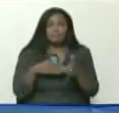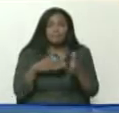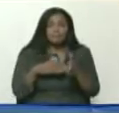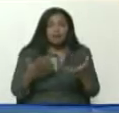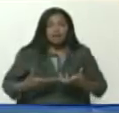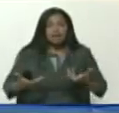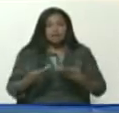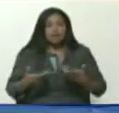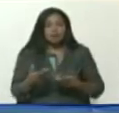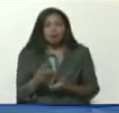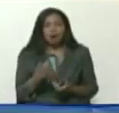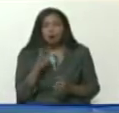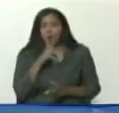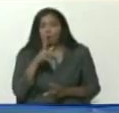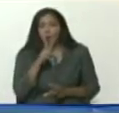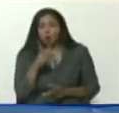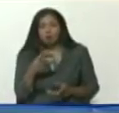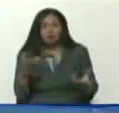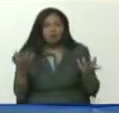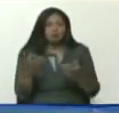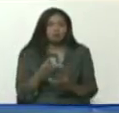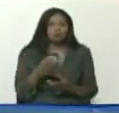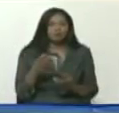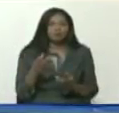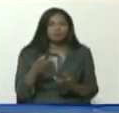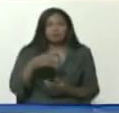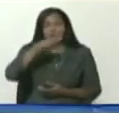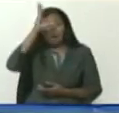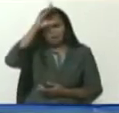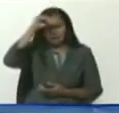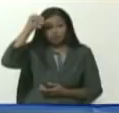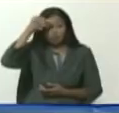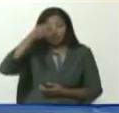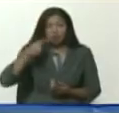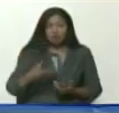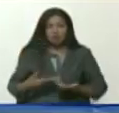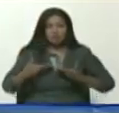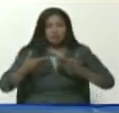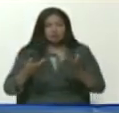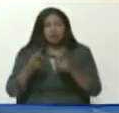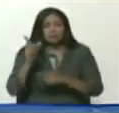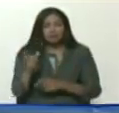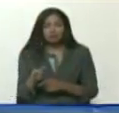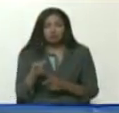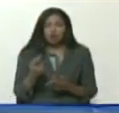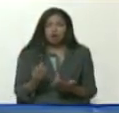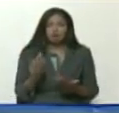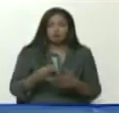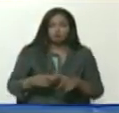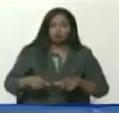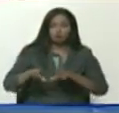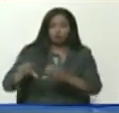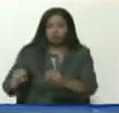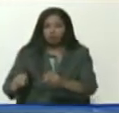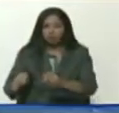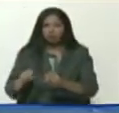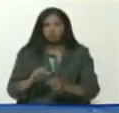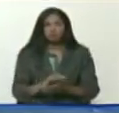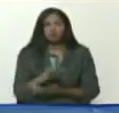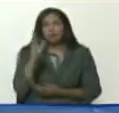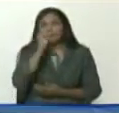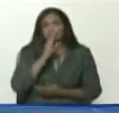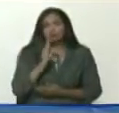quema indiscriminada del Amazonas para entregárselo a los terratenientes, a la oligarquía terrateniente de